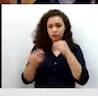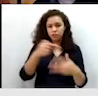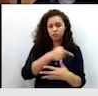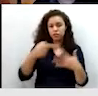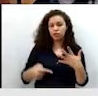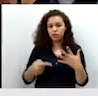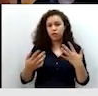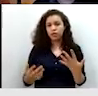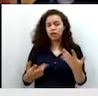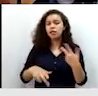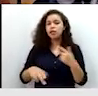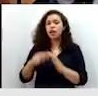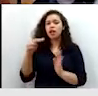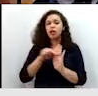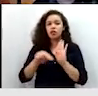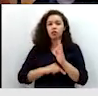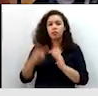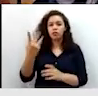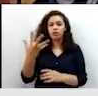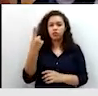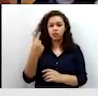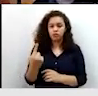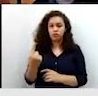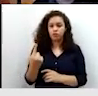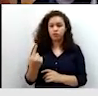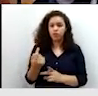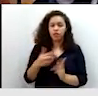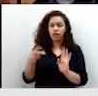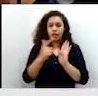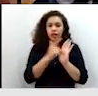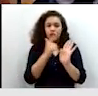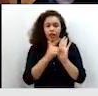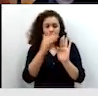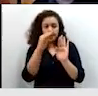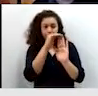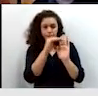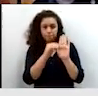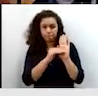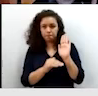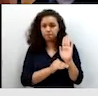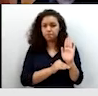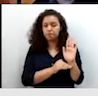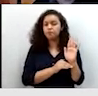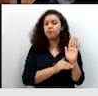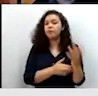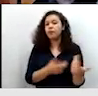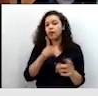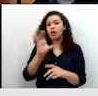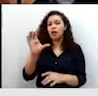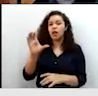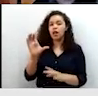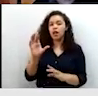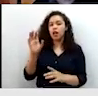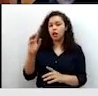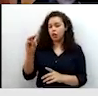basado mucho en la norma 251 y que tiene que ver con los lineamientos prácticamente por parte de la Organización Mundial de la